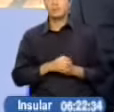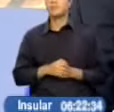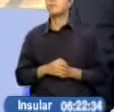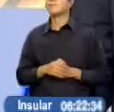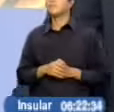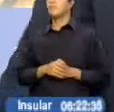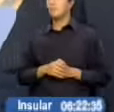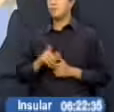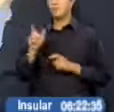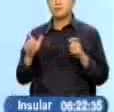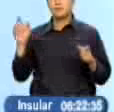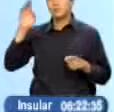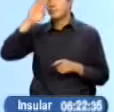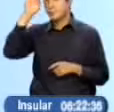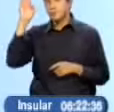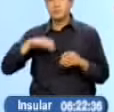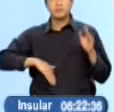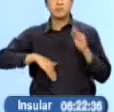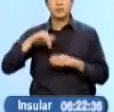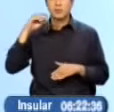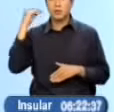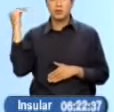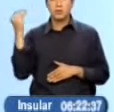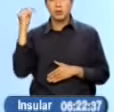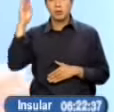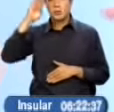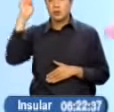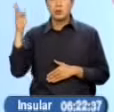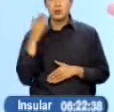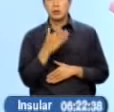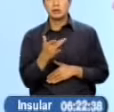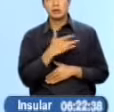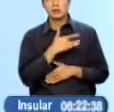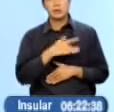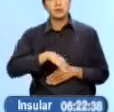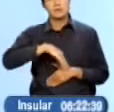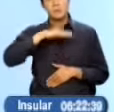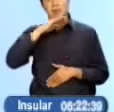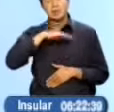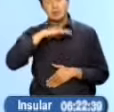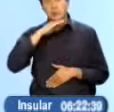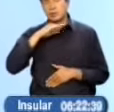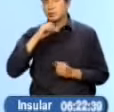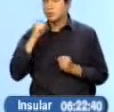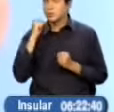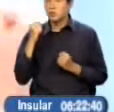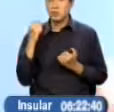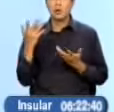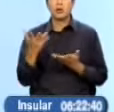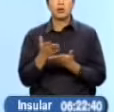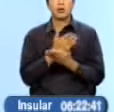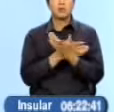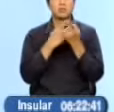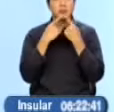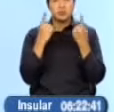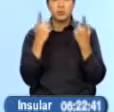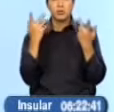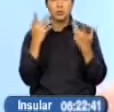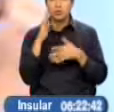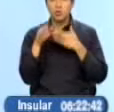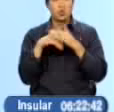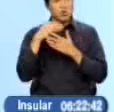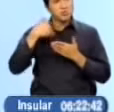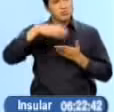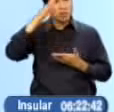la gente en brásil y sobre todo a los jóvenes en brásil eso les cae muy mal porque en un momento lo que estaban diciendo era que se vayan